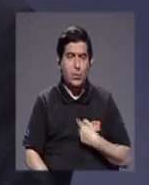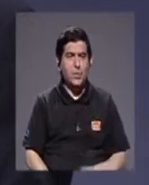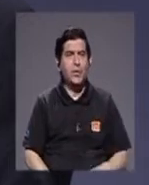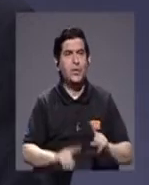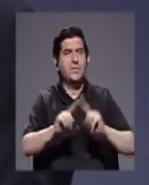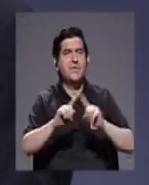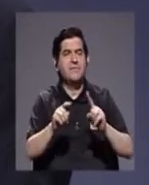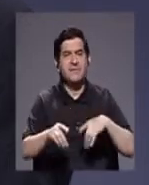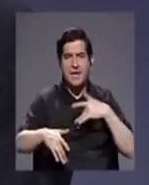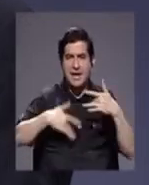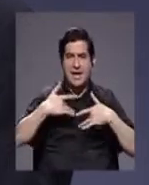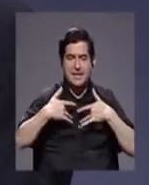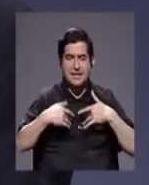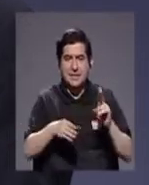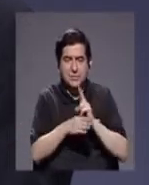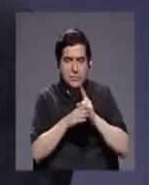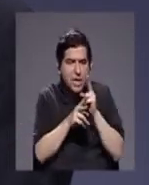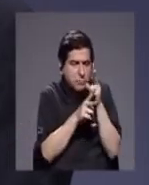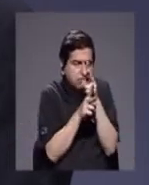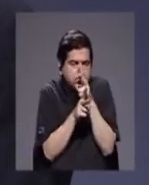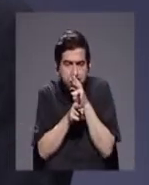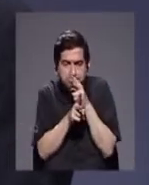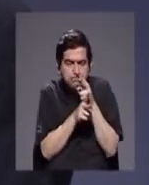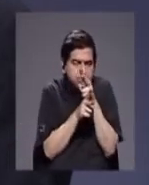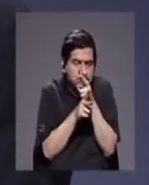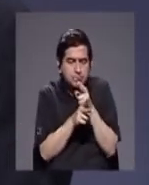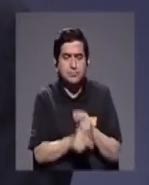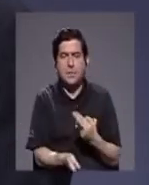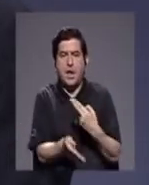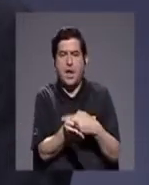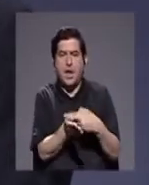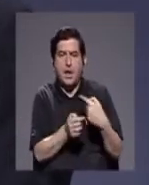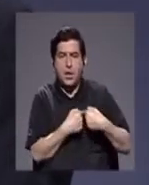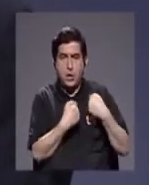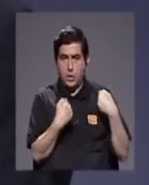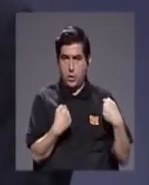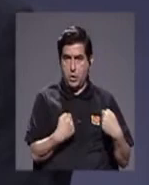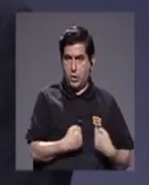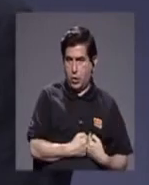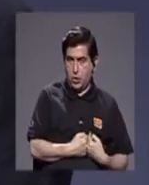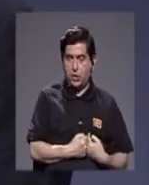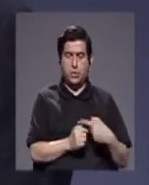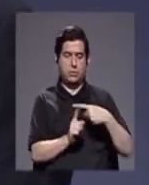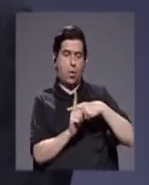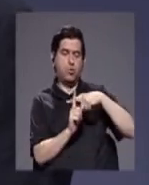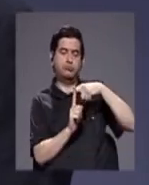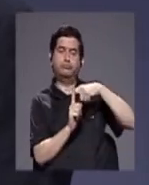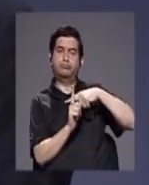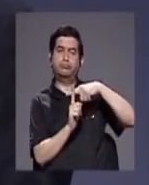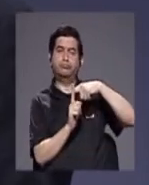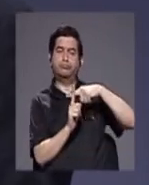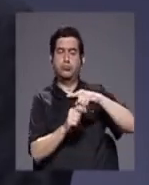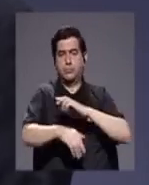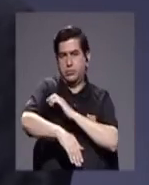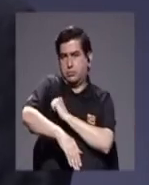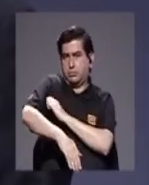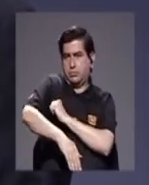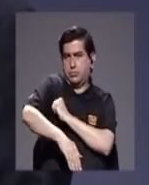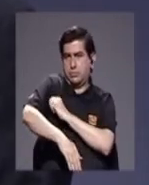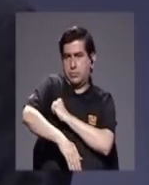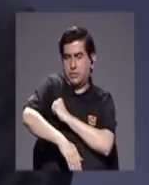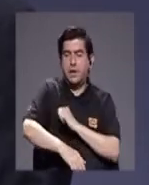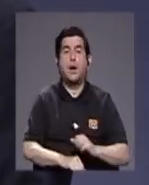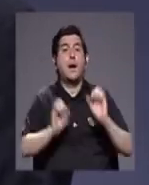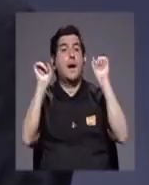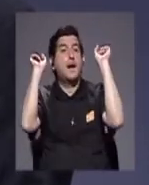sensores que puedan estar monitoreando, ya sea la frecuencia cardíaca o la temperatura o la presión arterial,